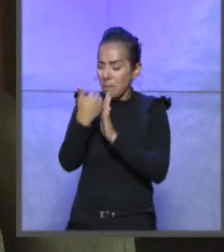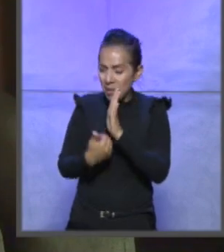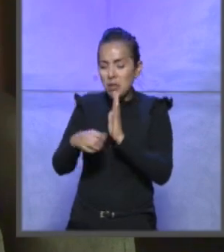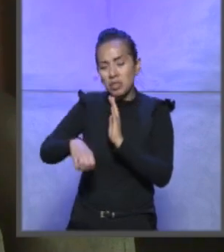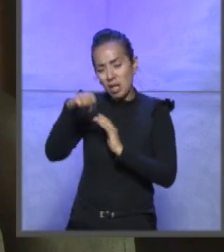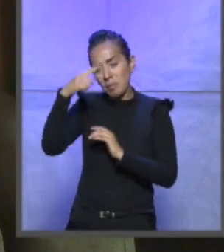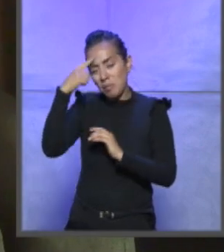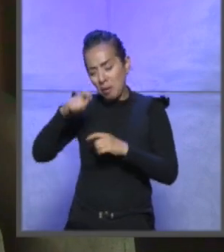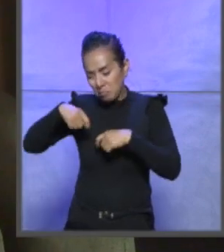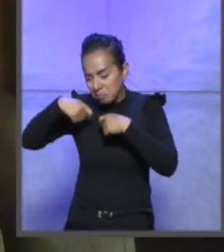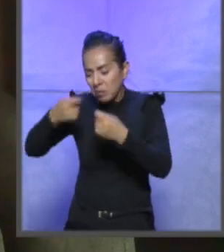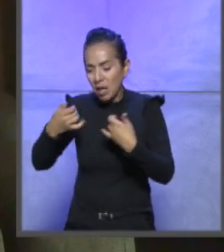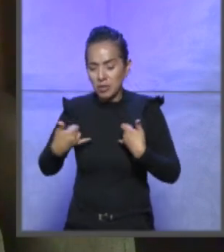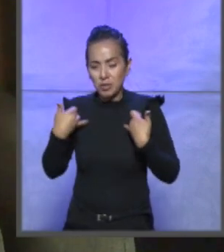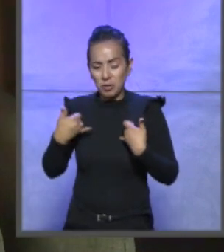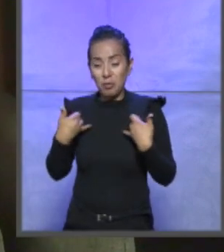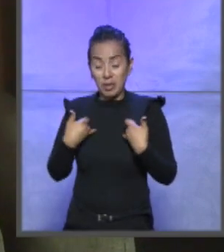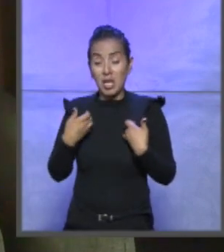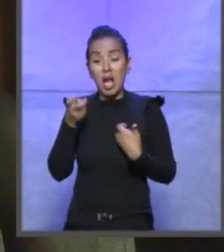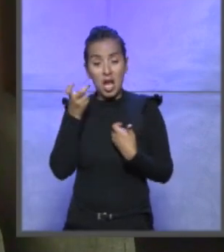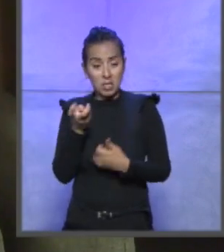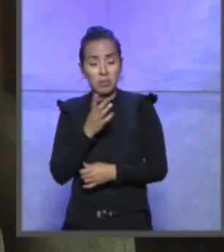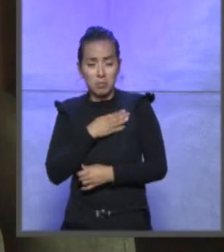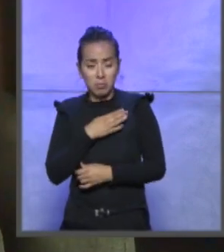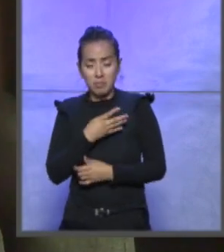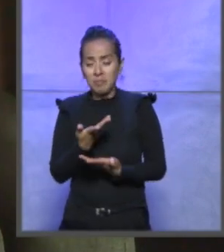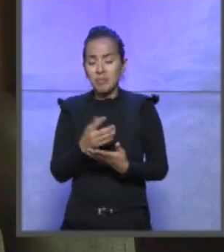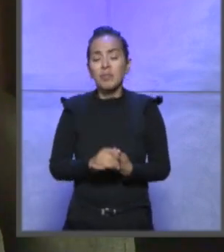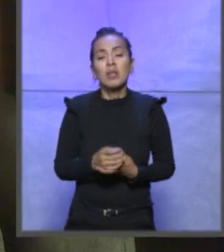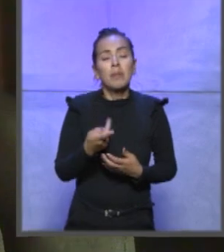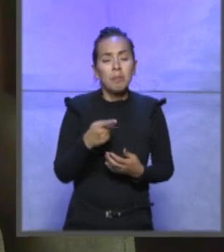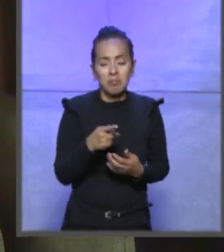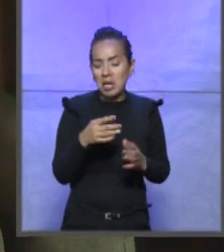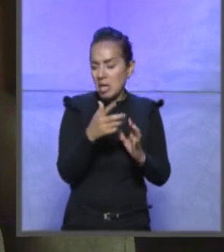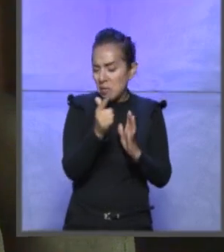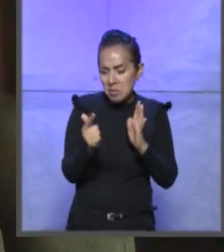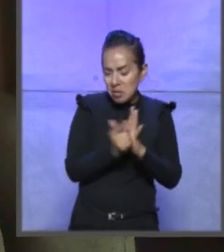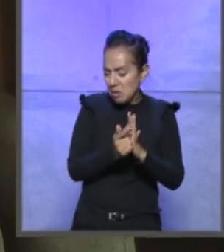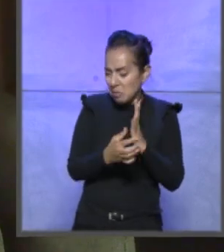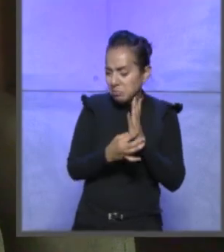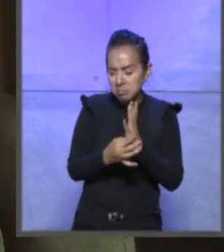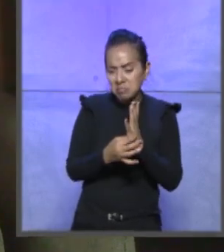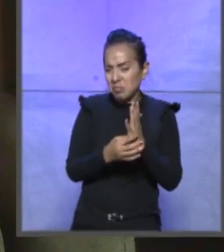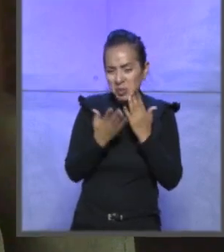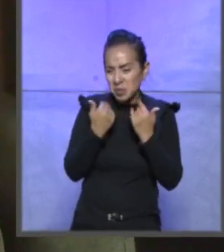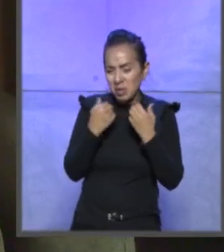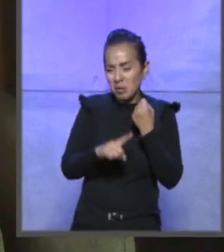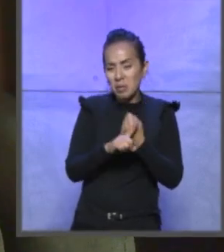considerablemente bueno, es una oportunidad que se nos está dando. En la parte legal no hay ningún problema.